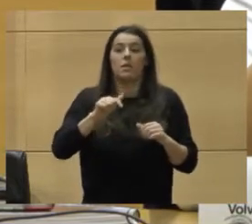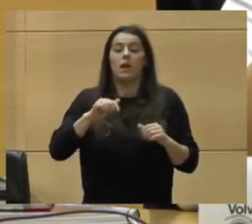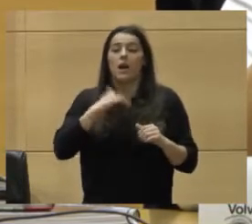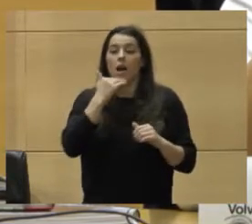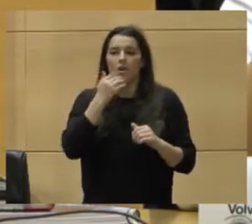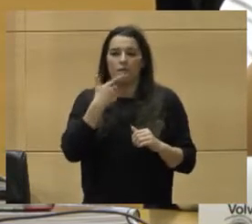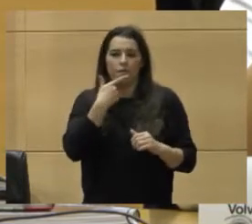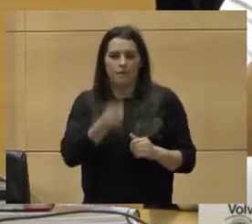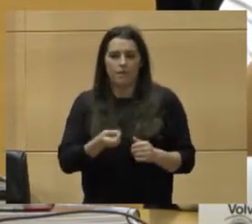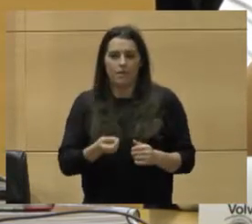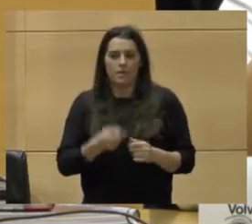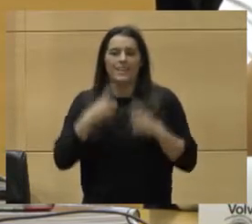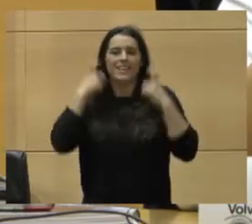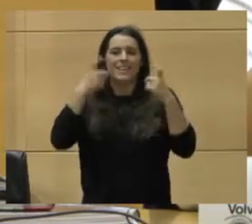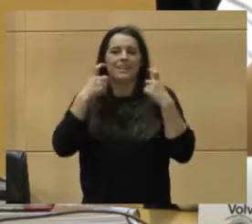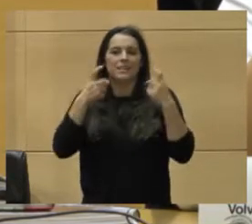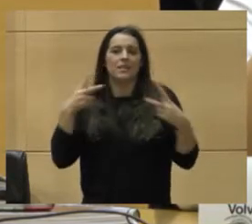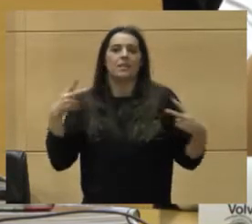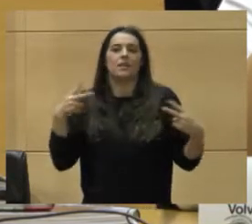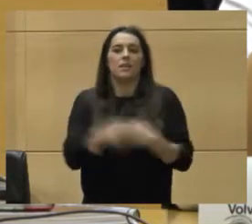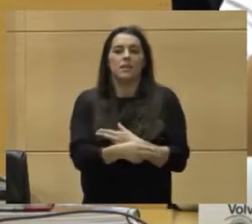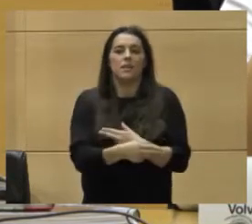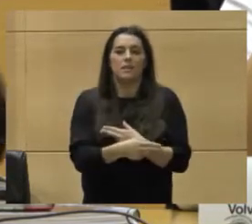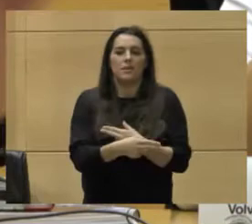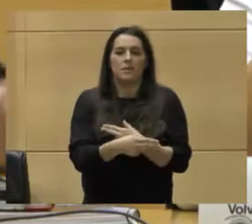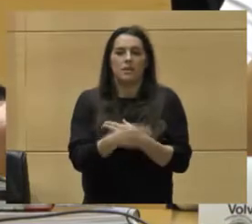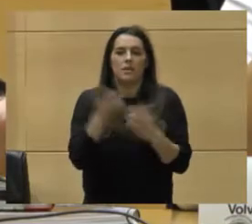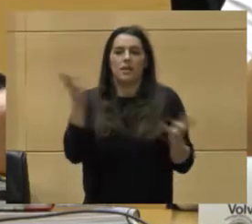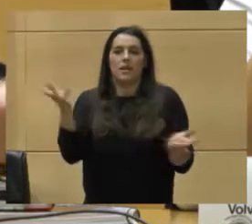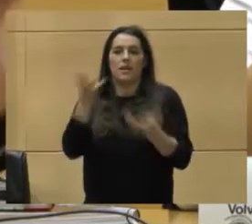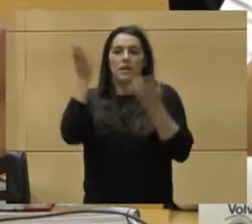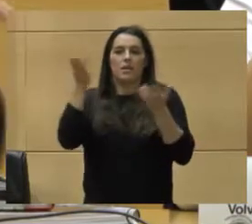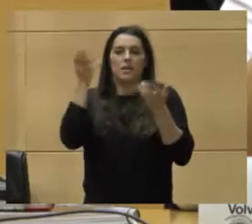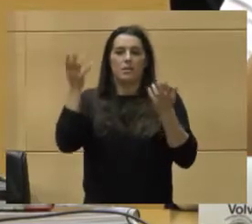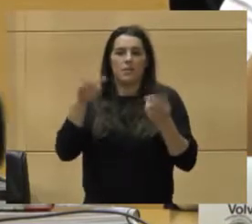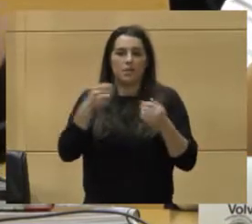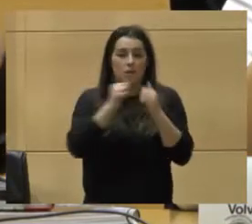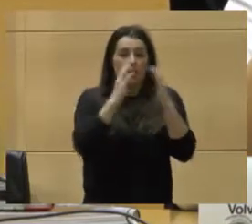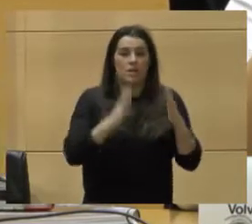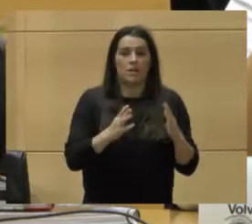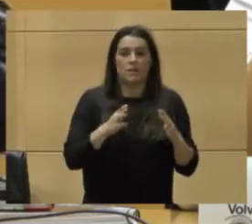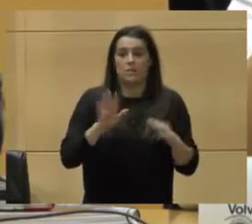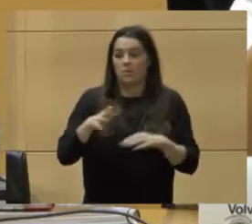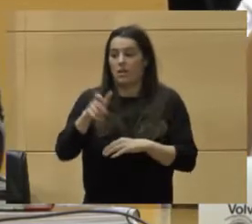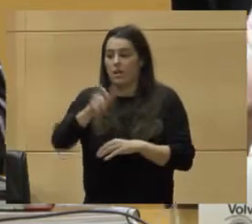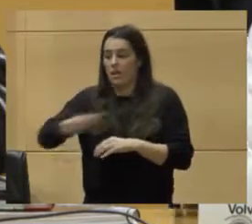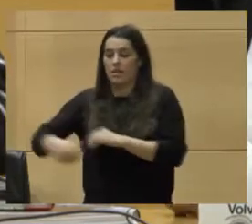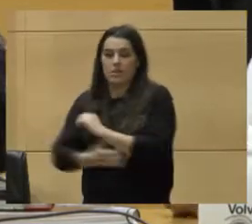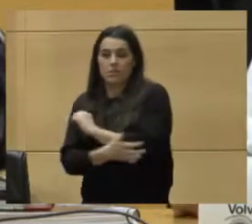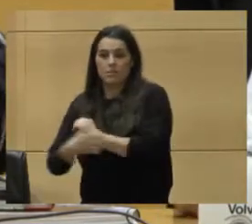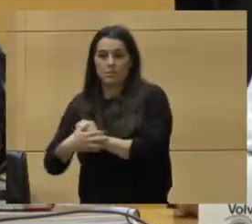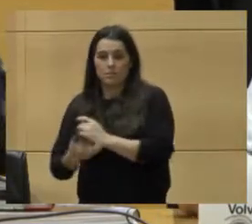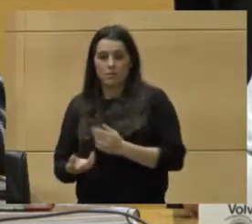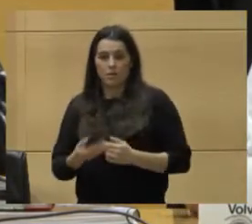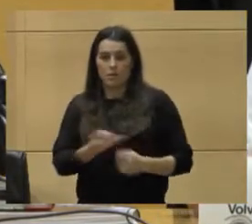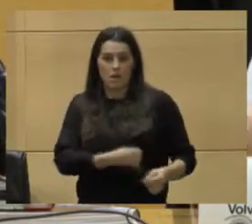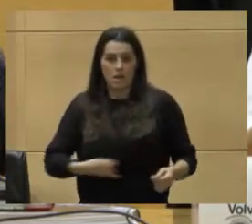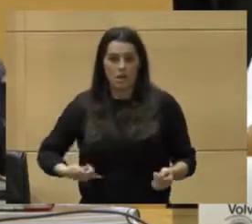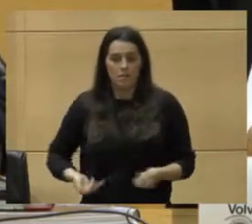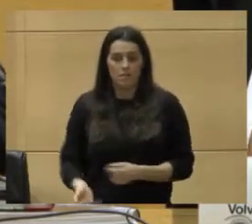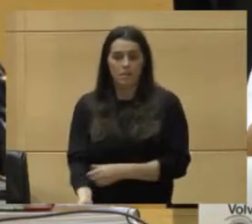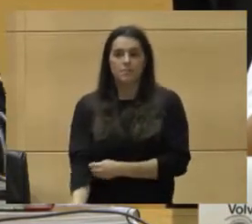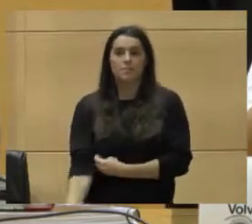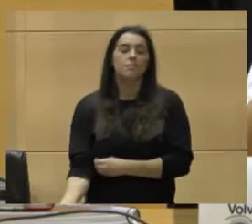intentar impedir que se especulase con trigo mientras el pueblo se moría de hambre y la capacidad de la comunidad y la comunidad organizada